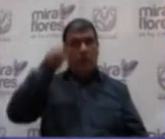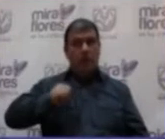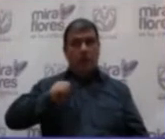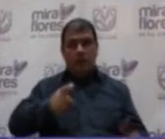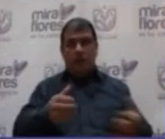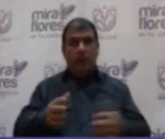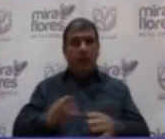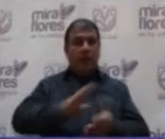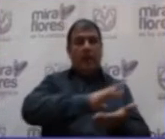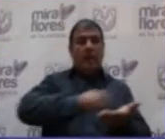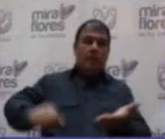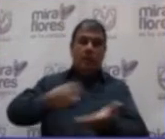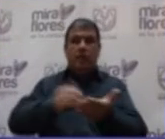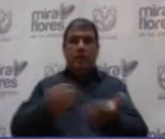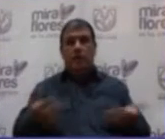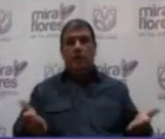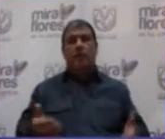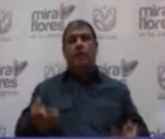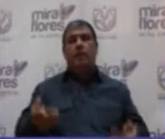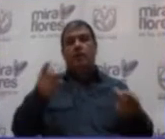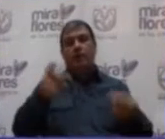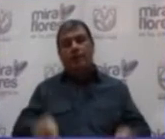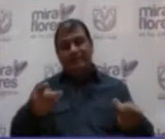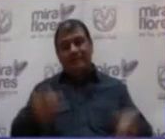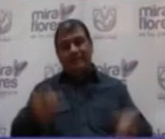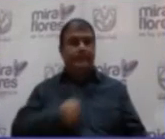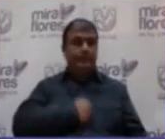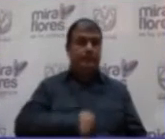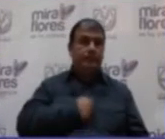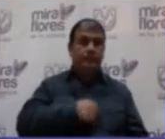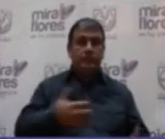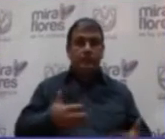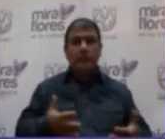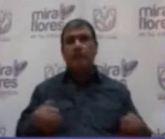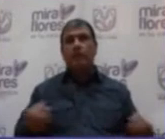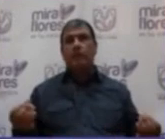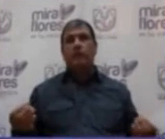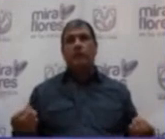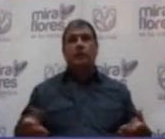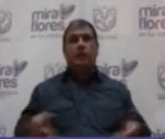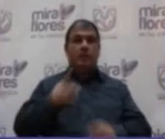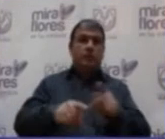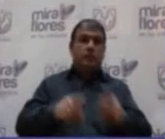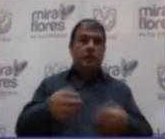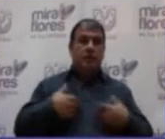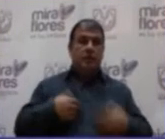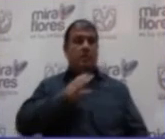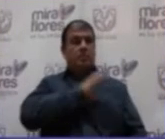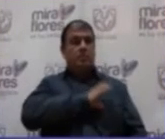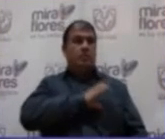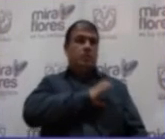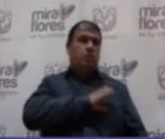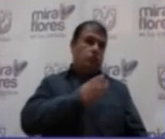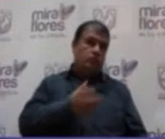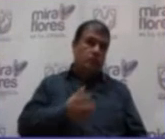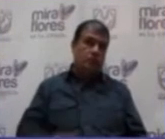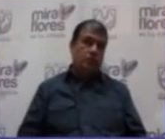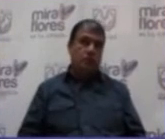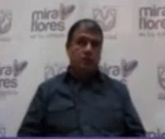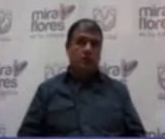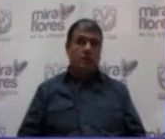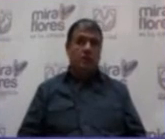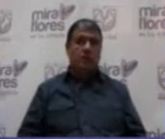estas cosas. Lo que sucede lamentablemente es que hay muchas personas que tienen conductas que